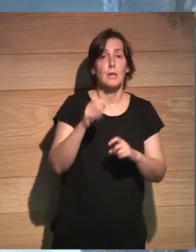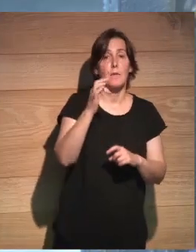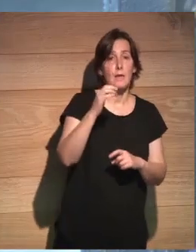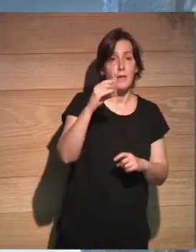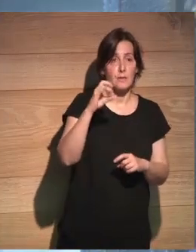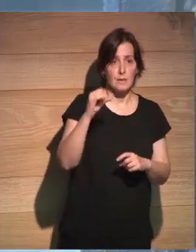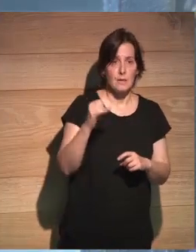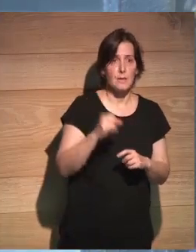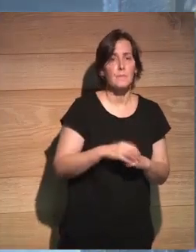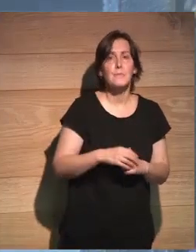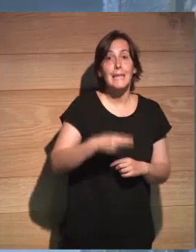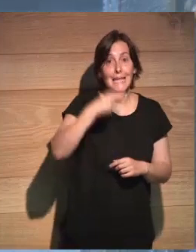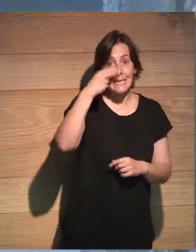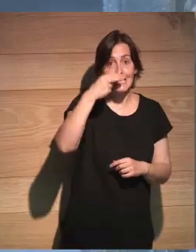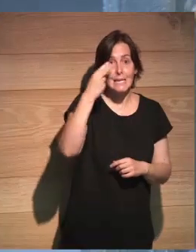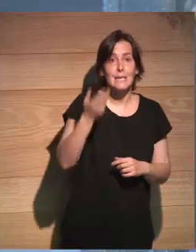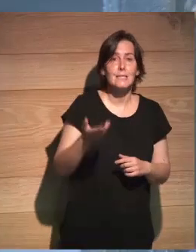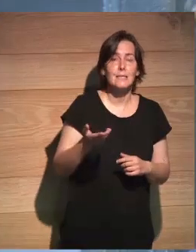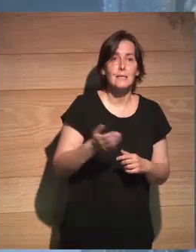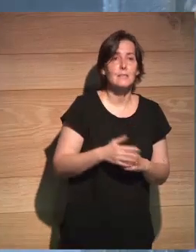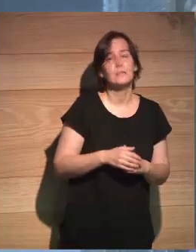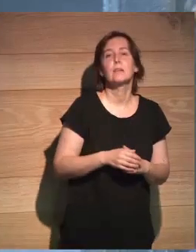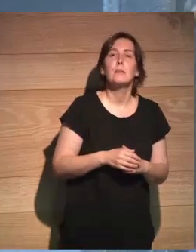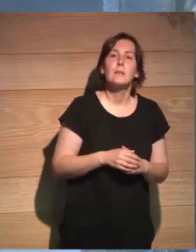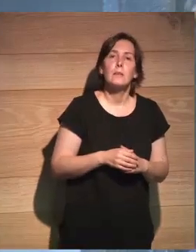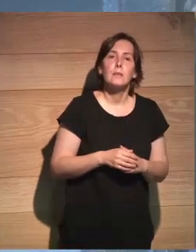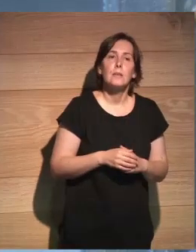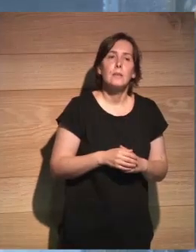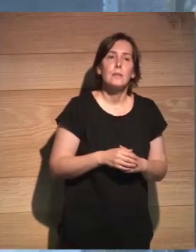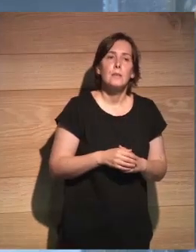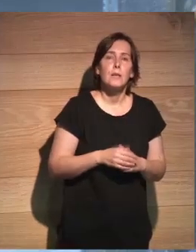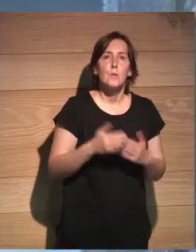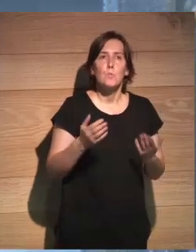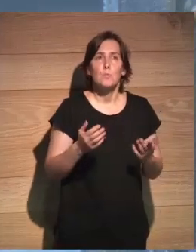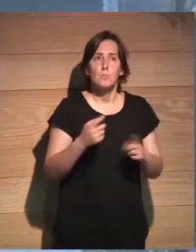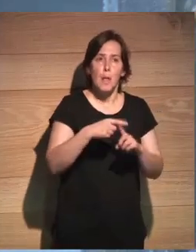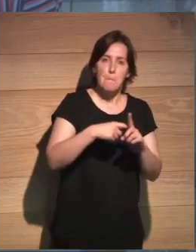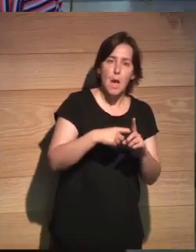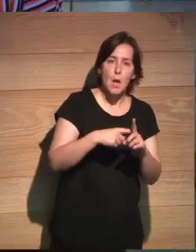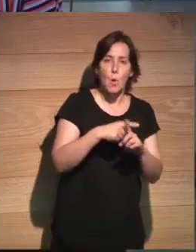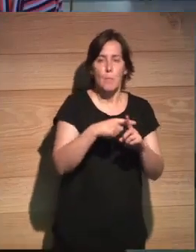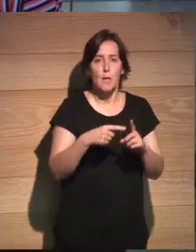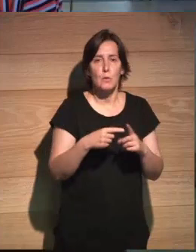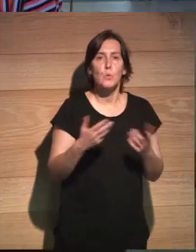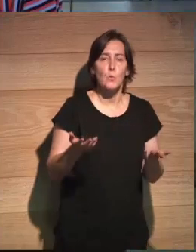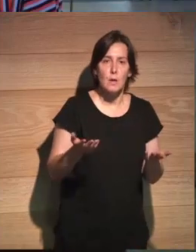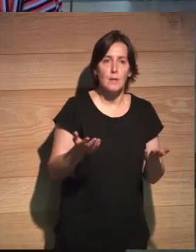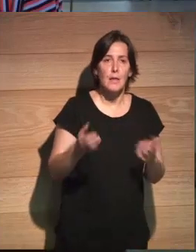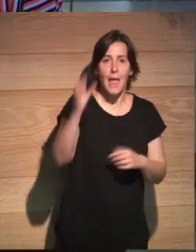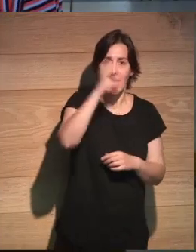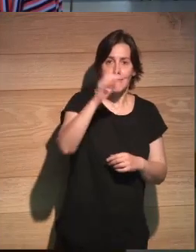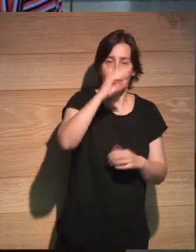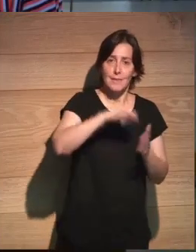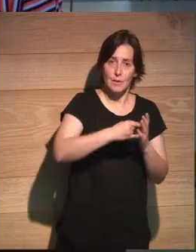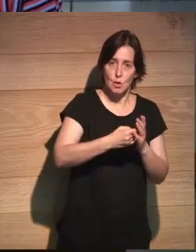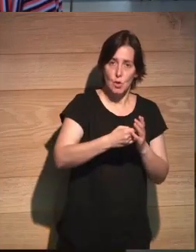pues en los intereses, ¿no? Pues sería que el más bajo, uno de los más bajos, bueno, uno medio era el de ciencia y tecnología,